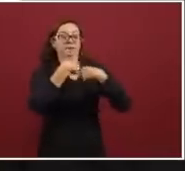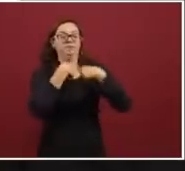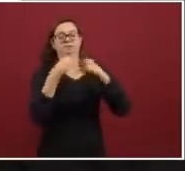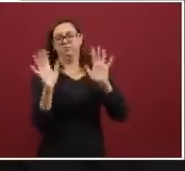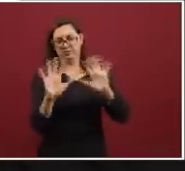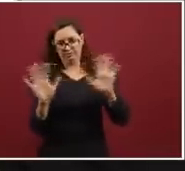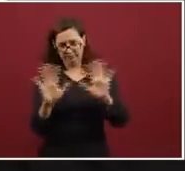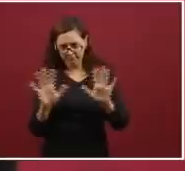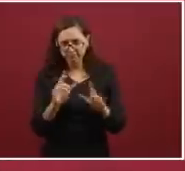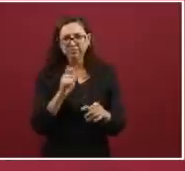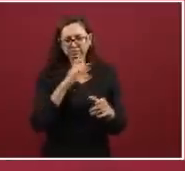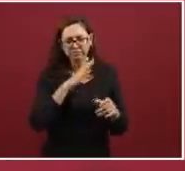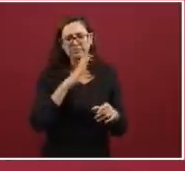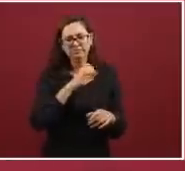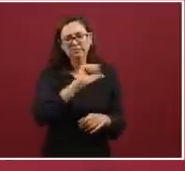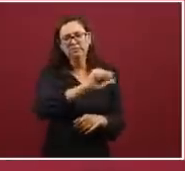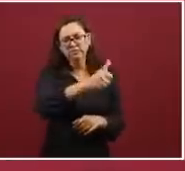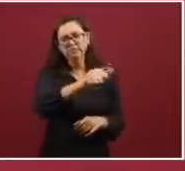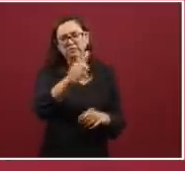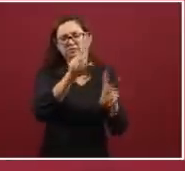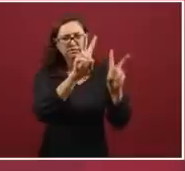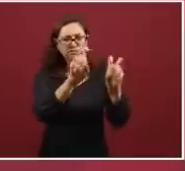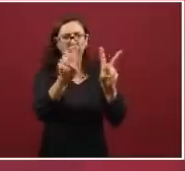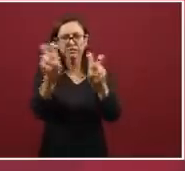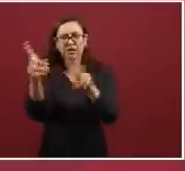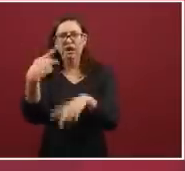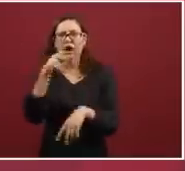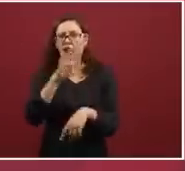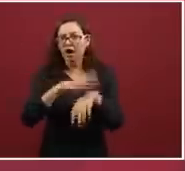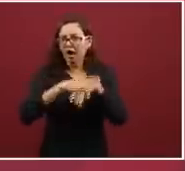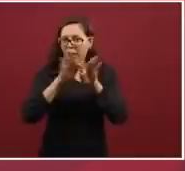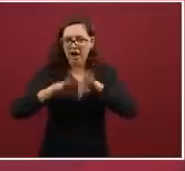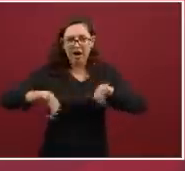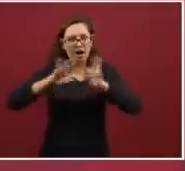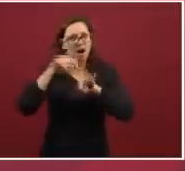Pero sí éramos como los clientes, ¿no?,